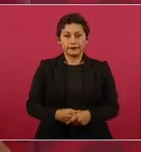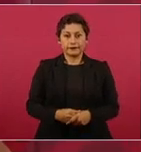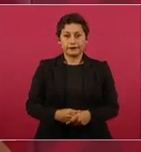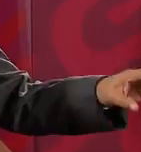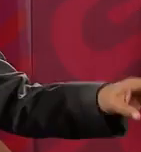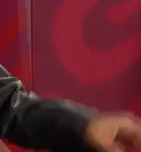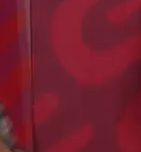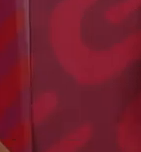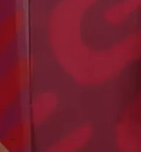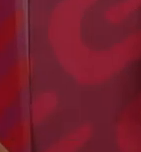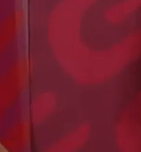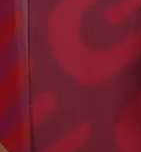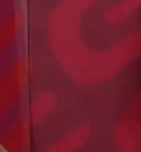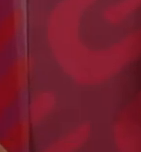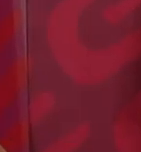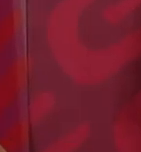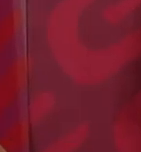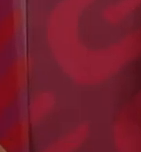¿Quién va a decidir?